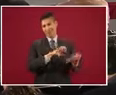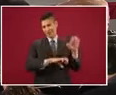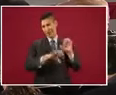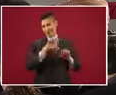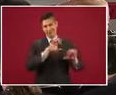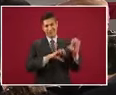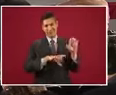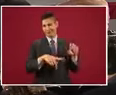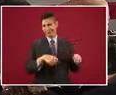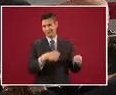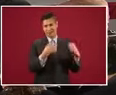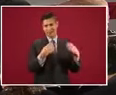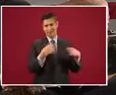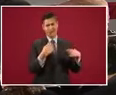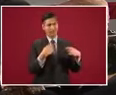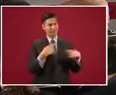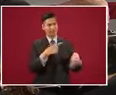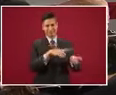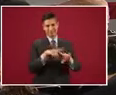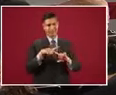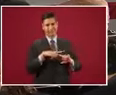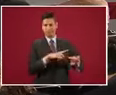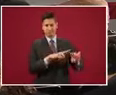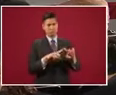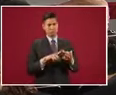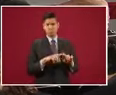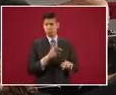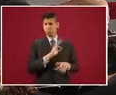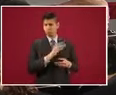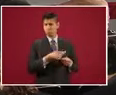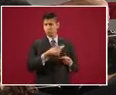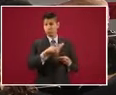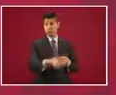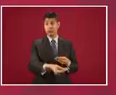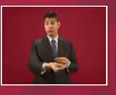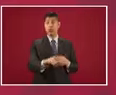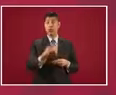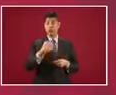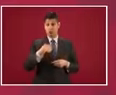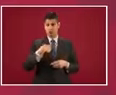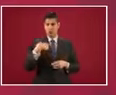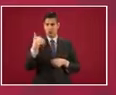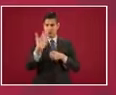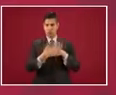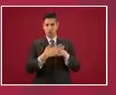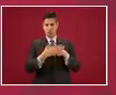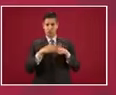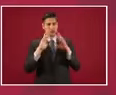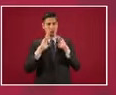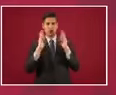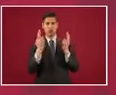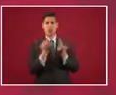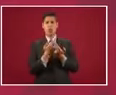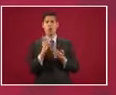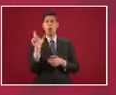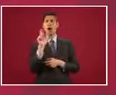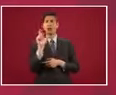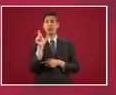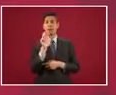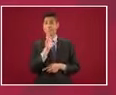tiendas o empresas. Voy a tener esta reunión el